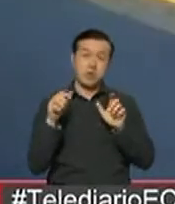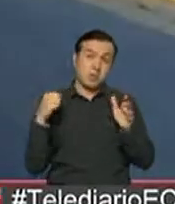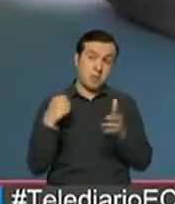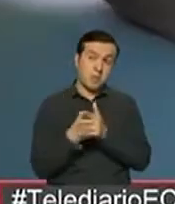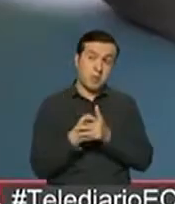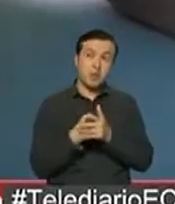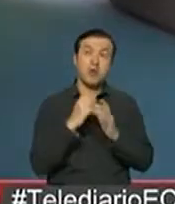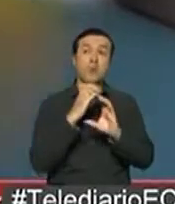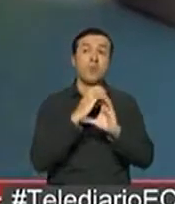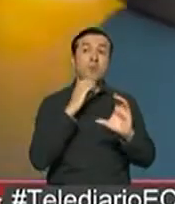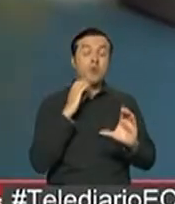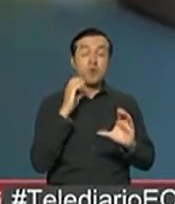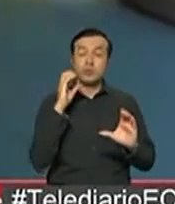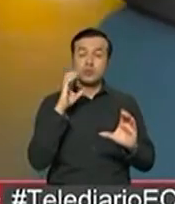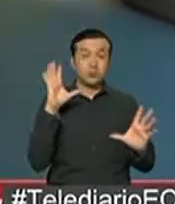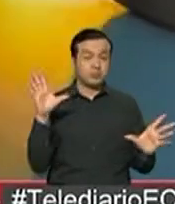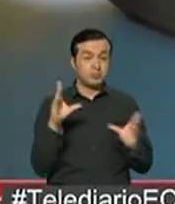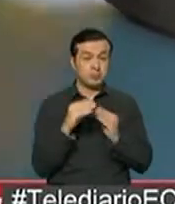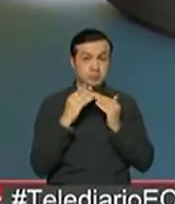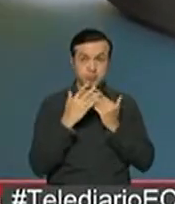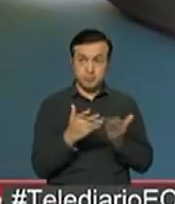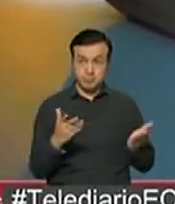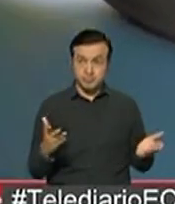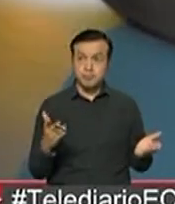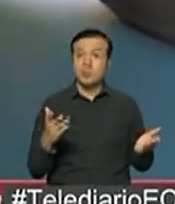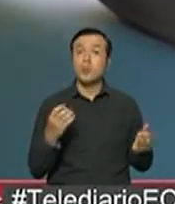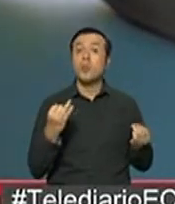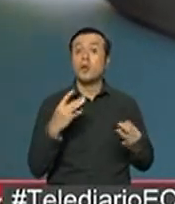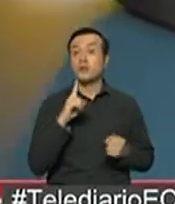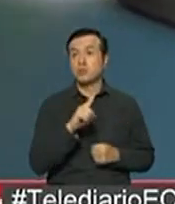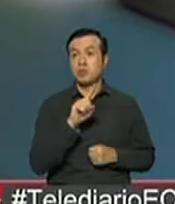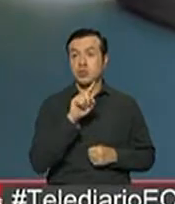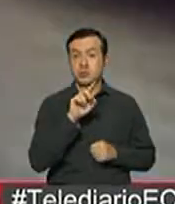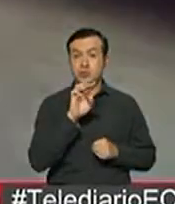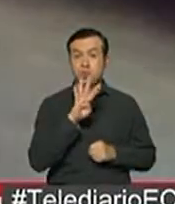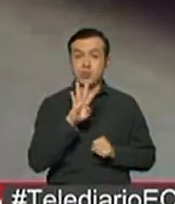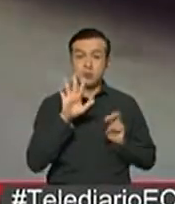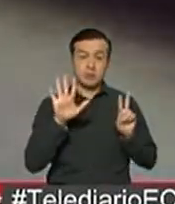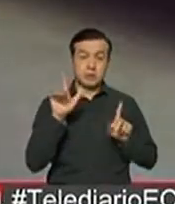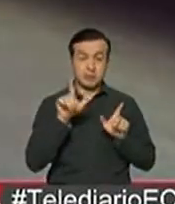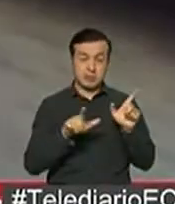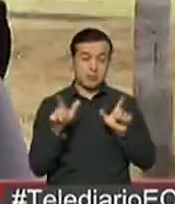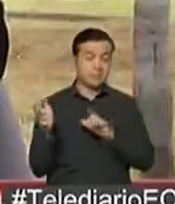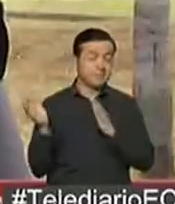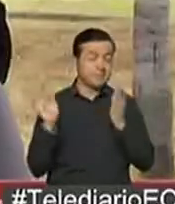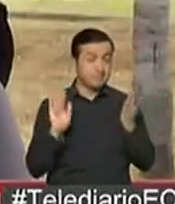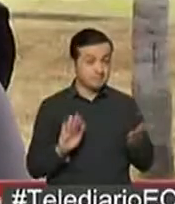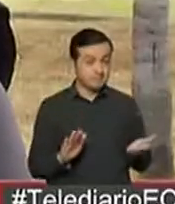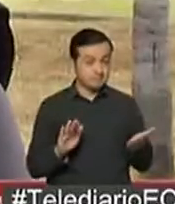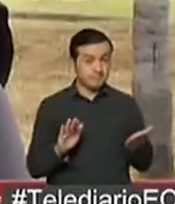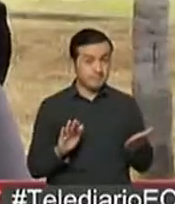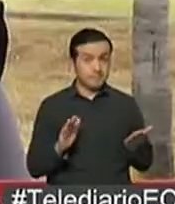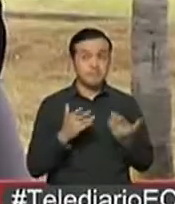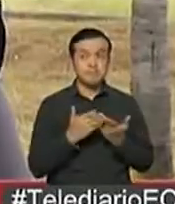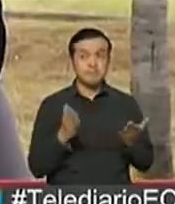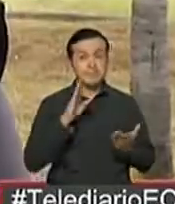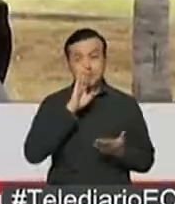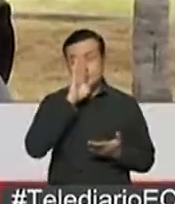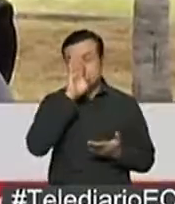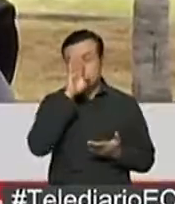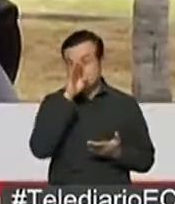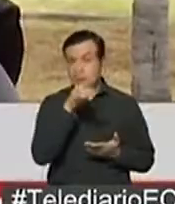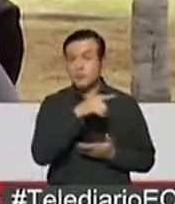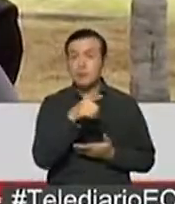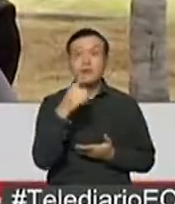transporte público en todas sus modalidades dejando 147 personas fallecidas los accidentes de tránsito siempre está involucrada